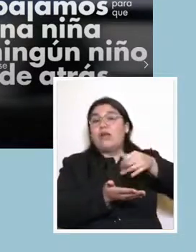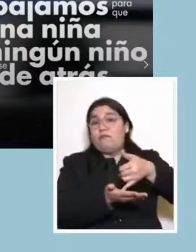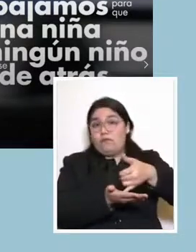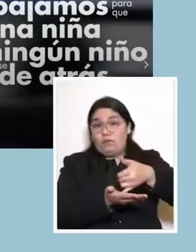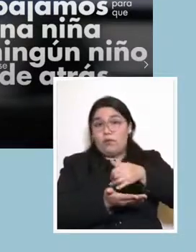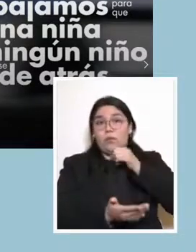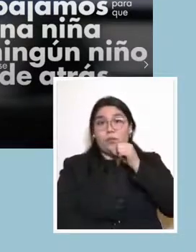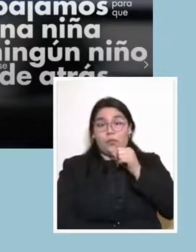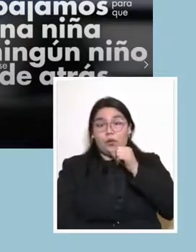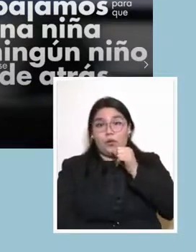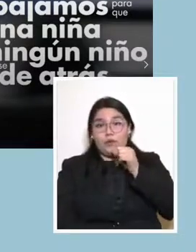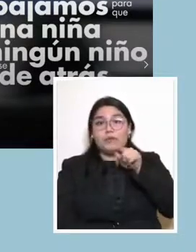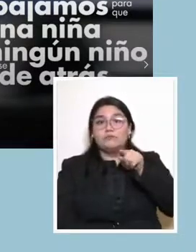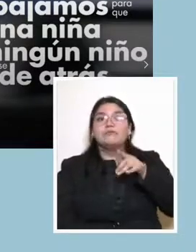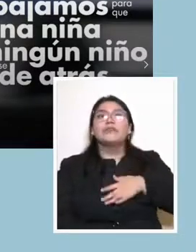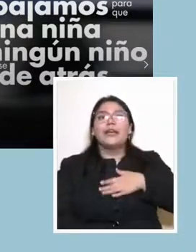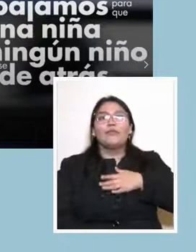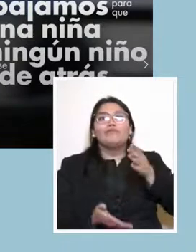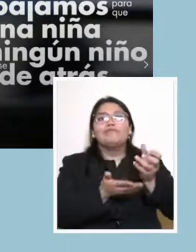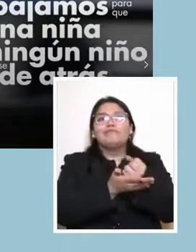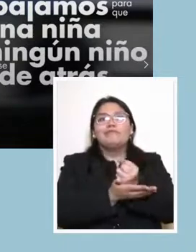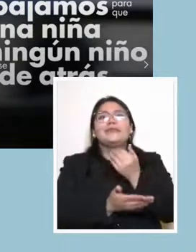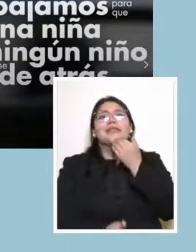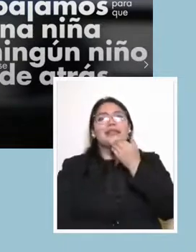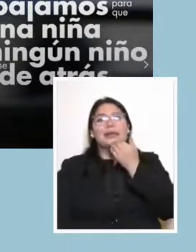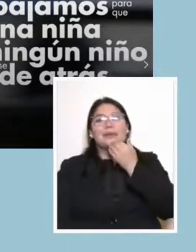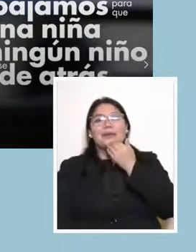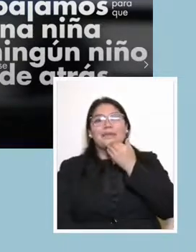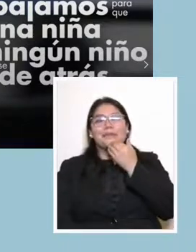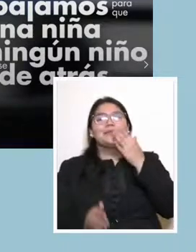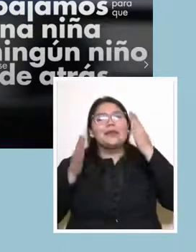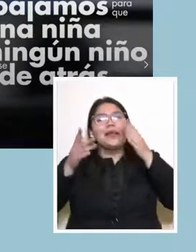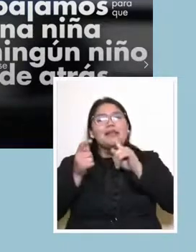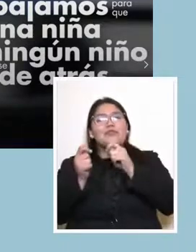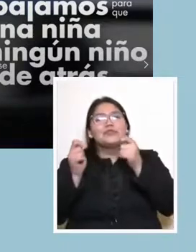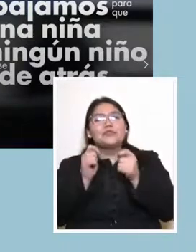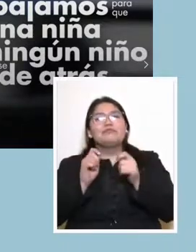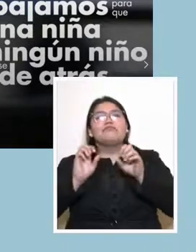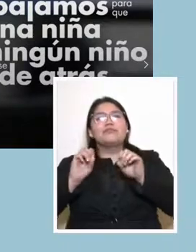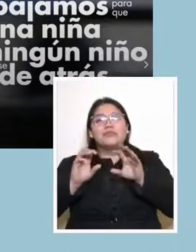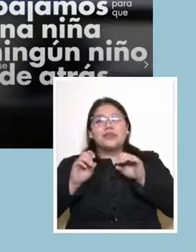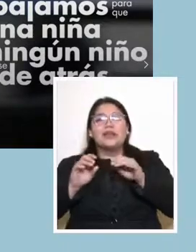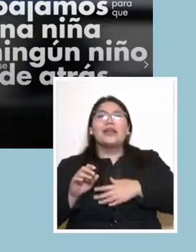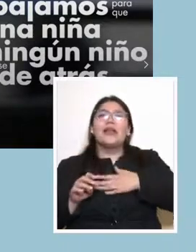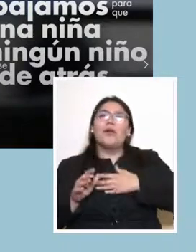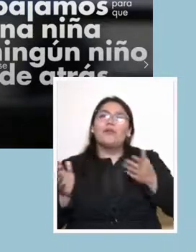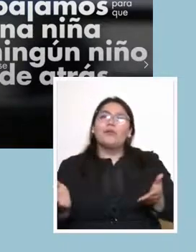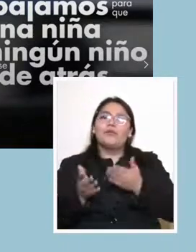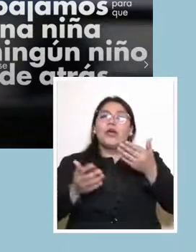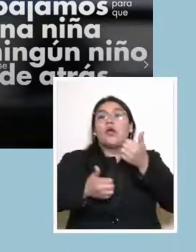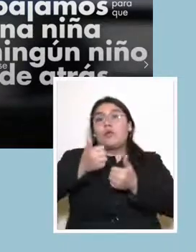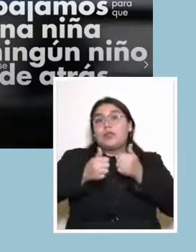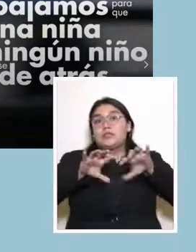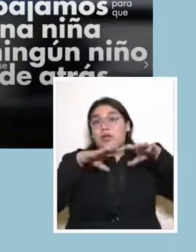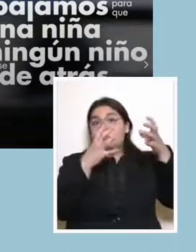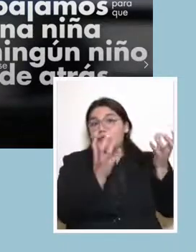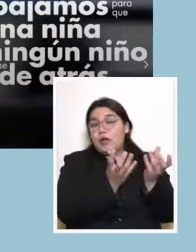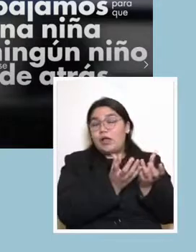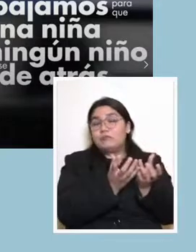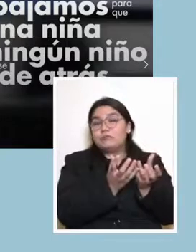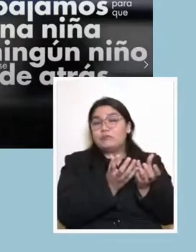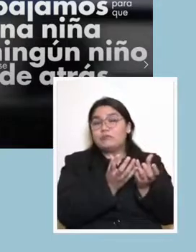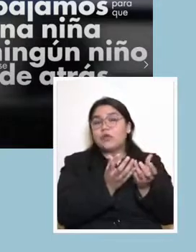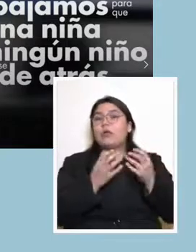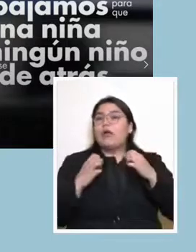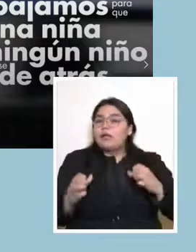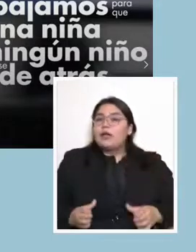la promoción y la educación para la ciudadanía global con sentido. Queremos promover competencias globales, la ética del cuidado y las